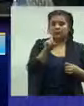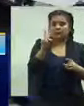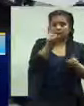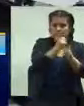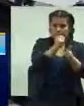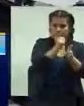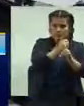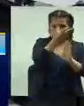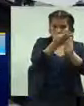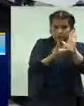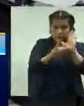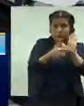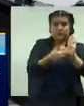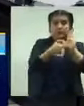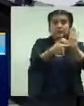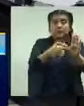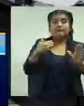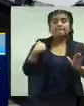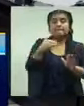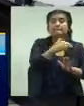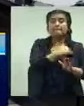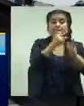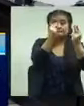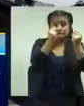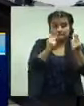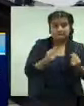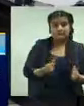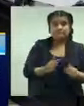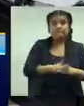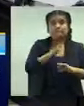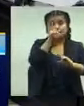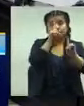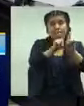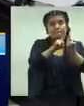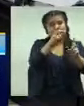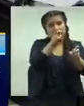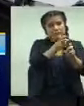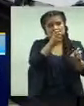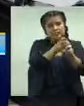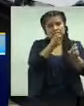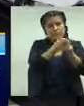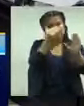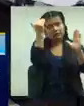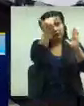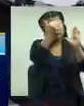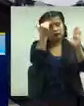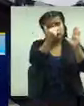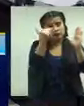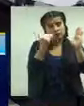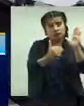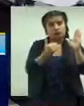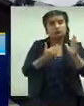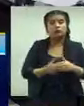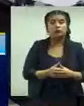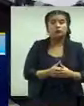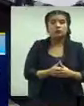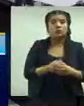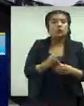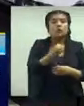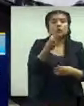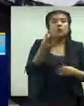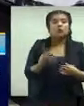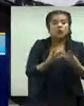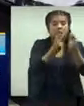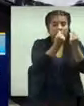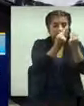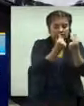que fue presentado por el Ministerio de Finanzas. Y es difícil juzgar el detalle de cuánto es el